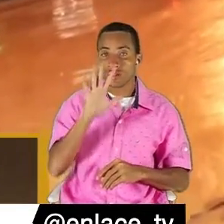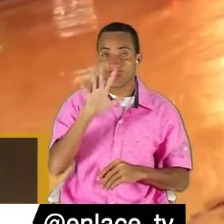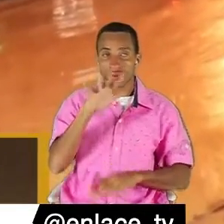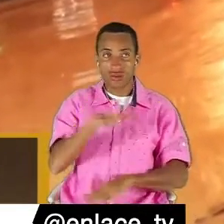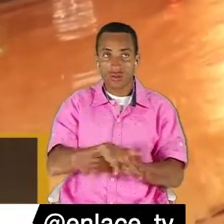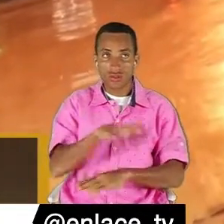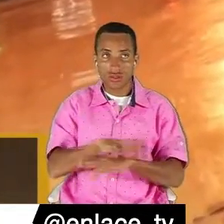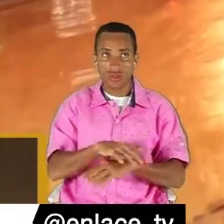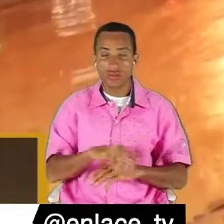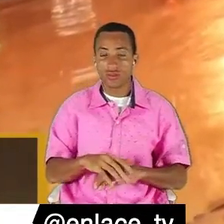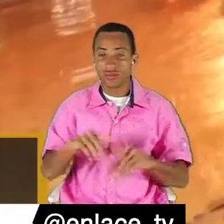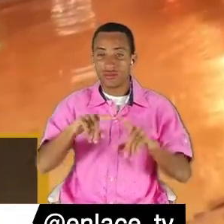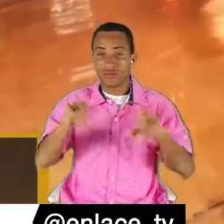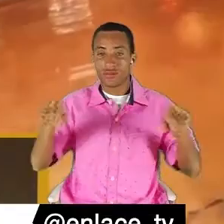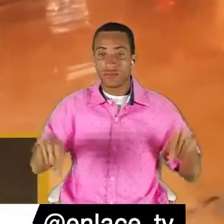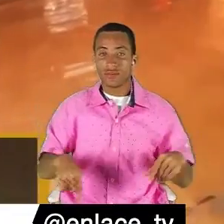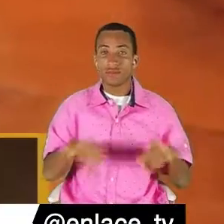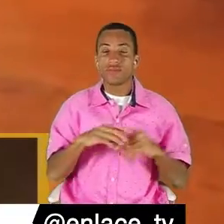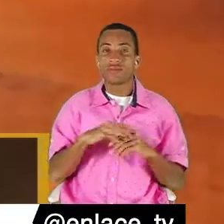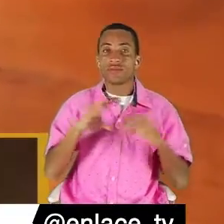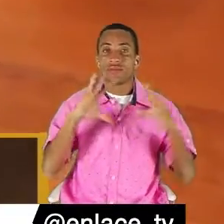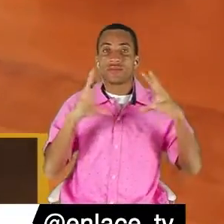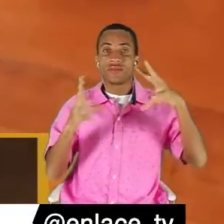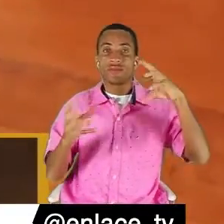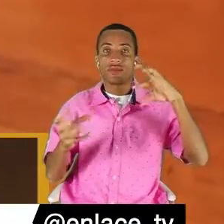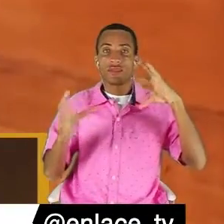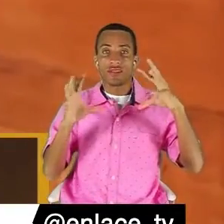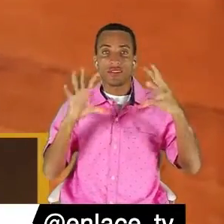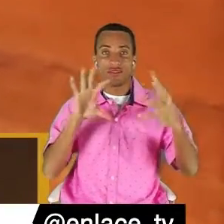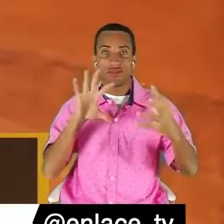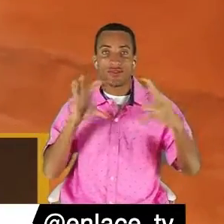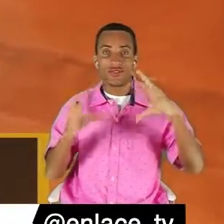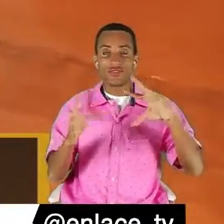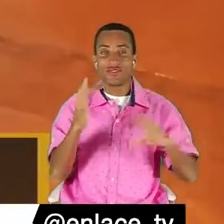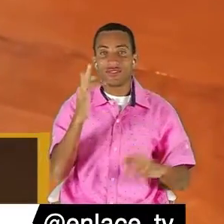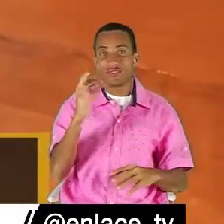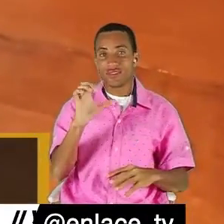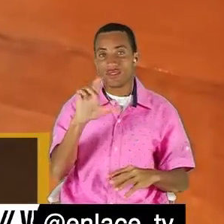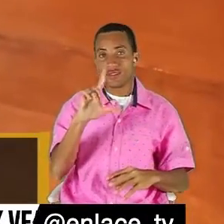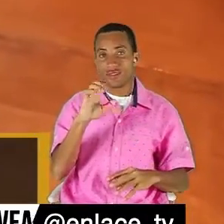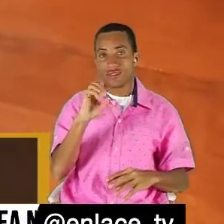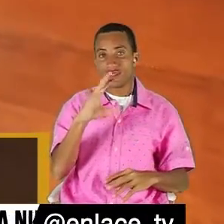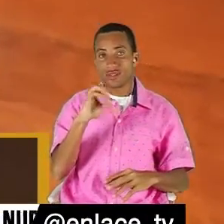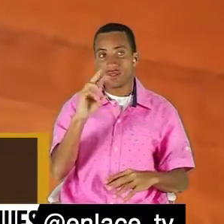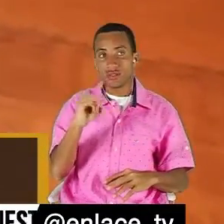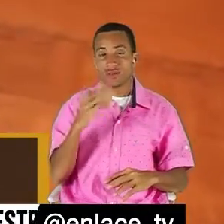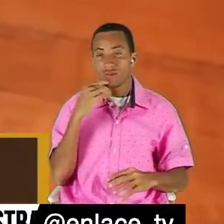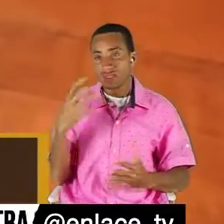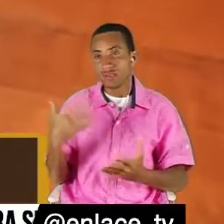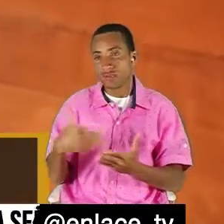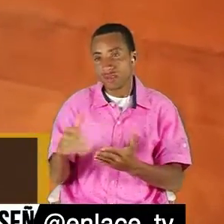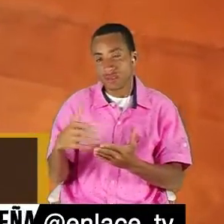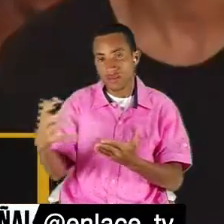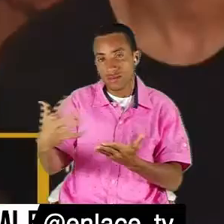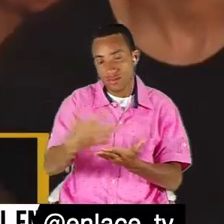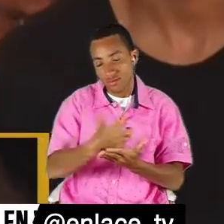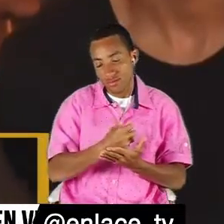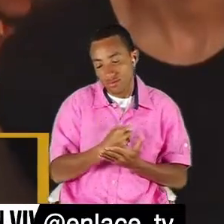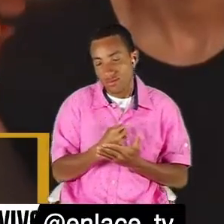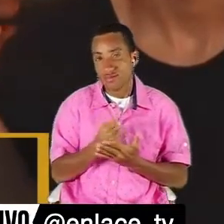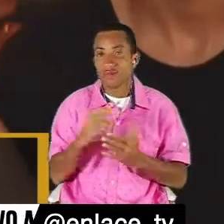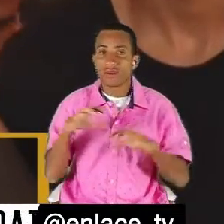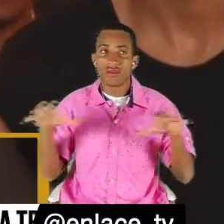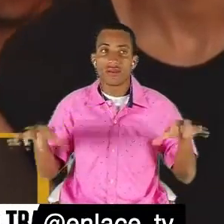plazoleta de Telecom, Crazy Rock tiene programada una actividad cultural para recaudar recursos económicos.